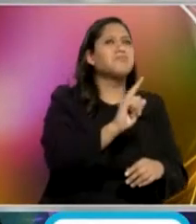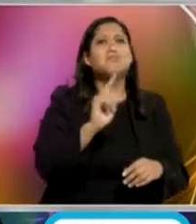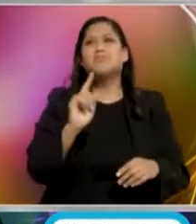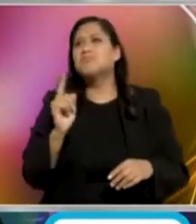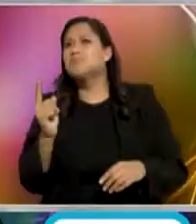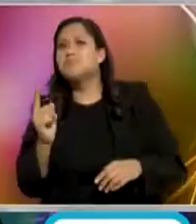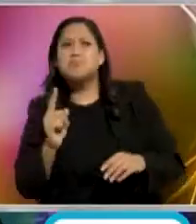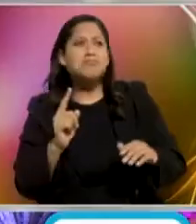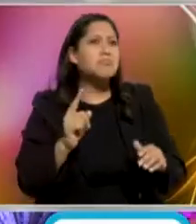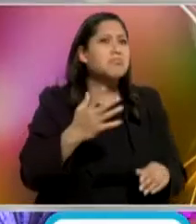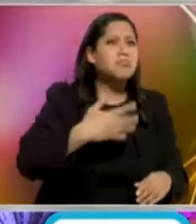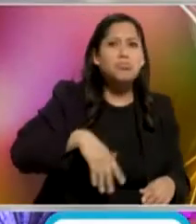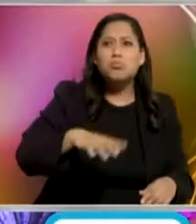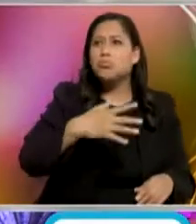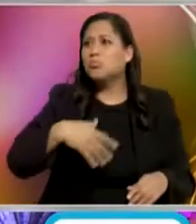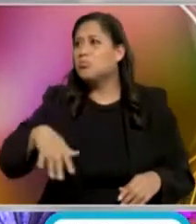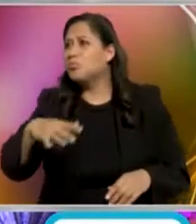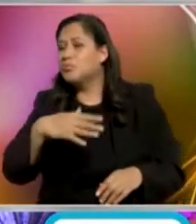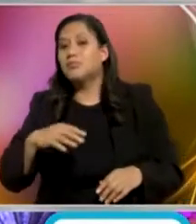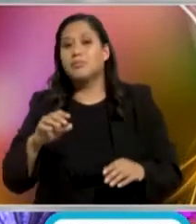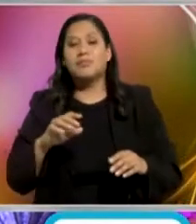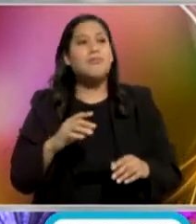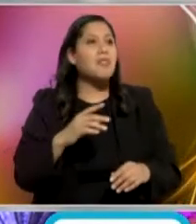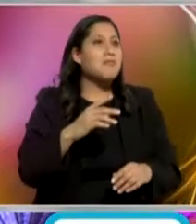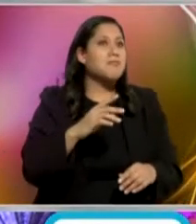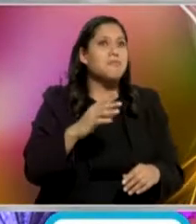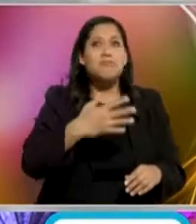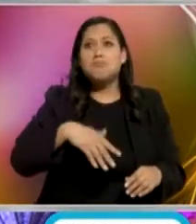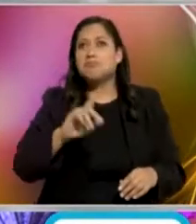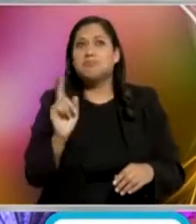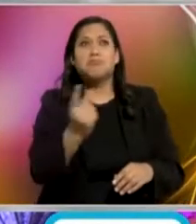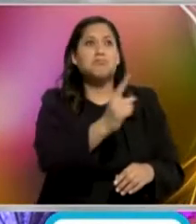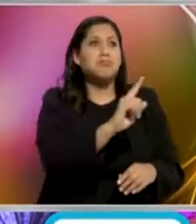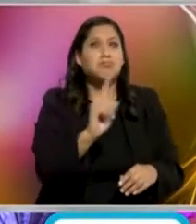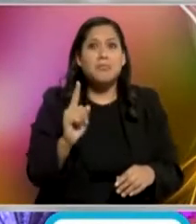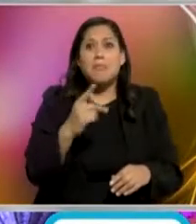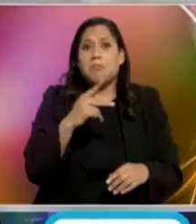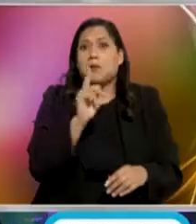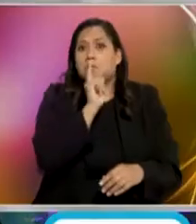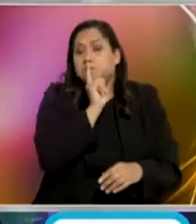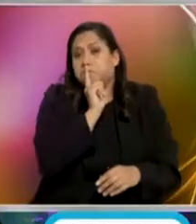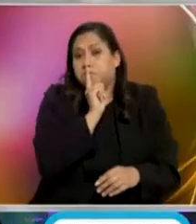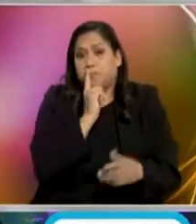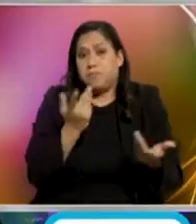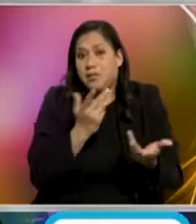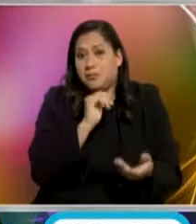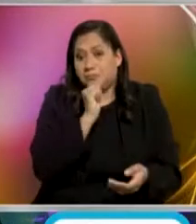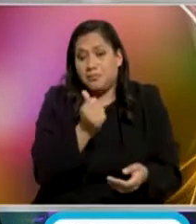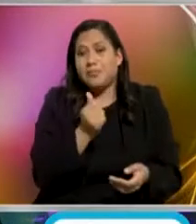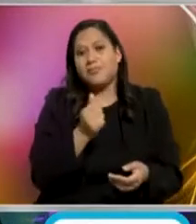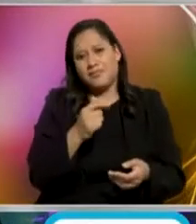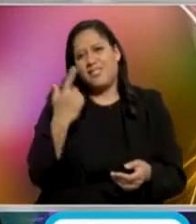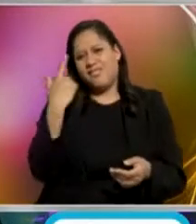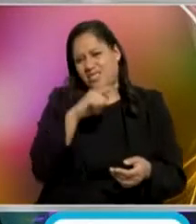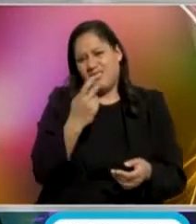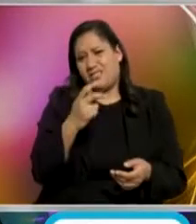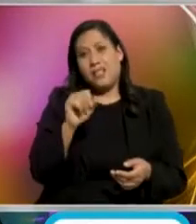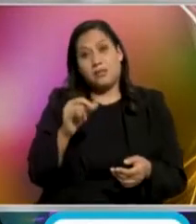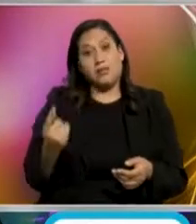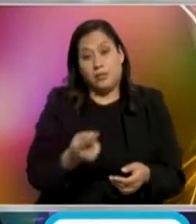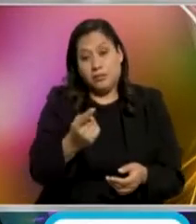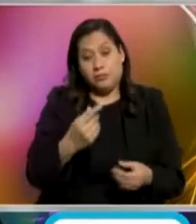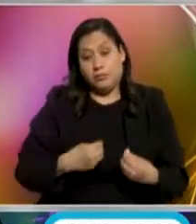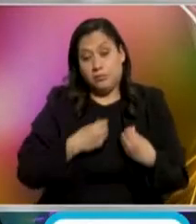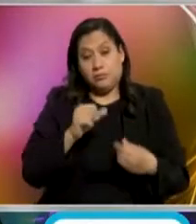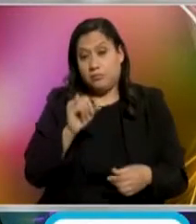repente como como godines, ¿no? Ahí estaban, pero pues no inferían mucho, y ahí pues también es bastante feo pasarse así la eternidad, pero hay